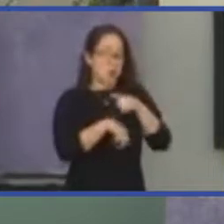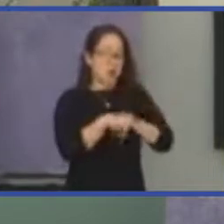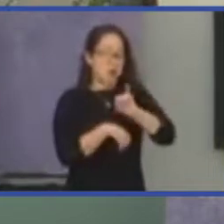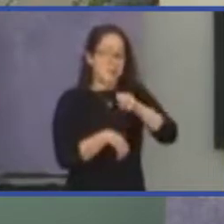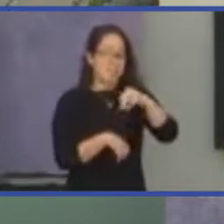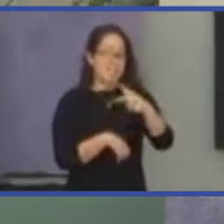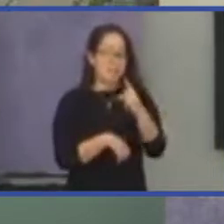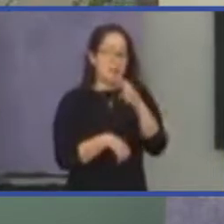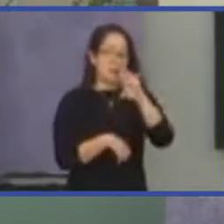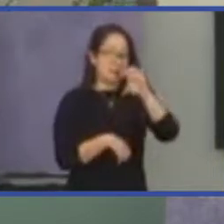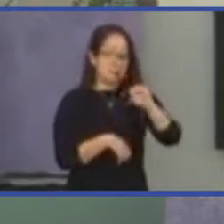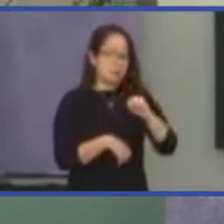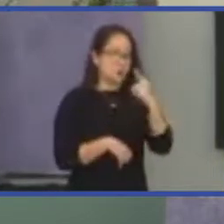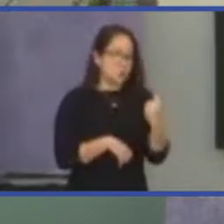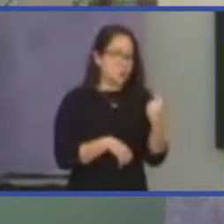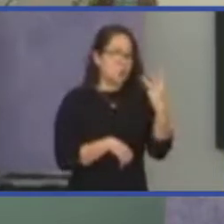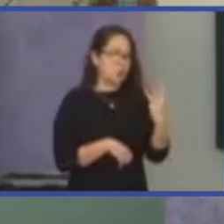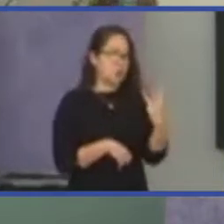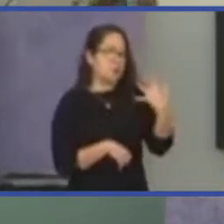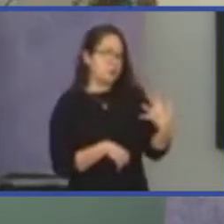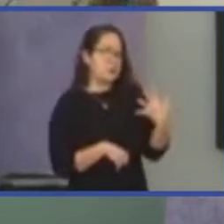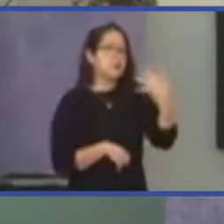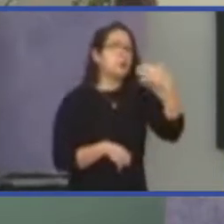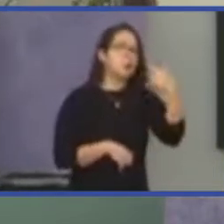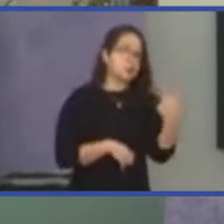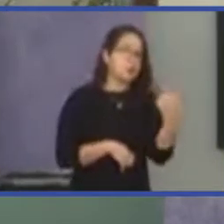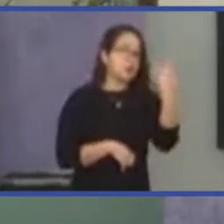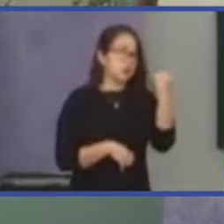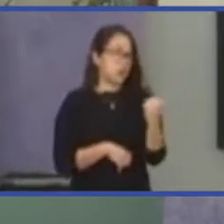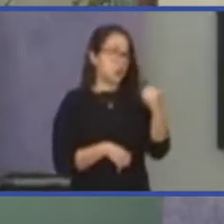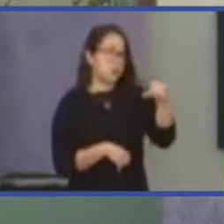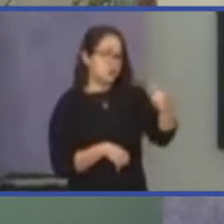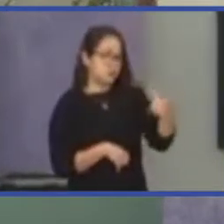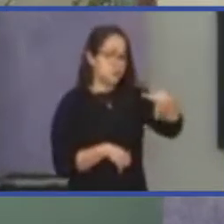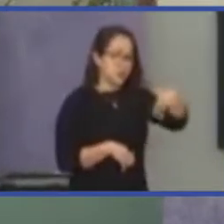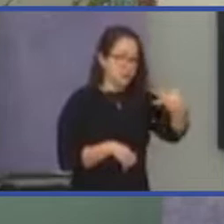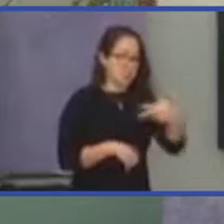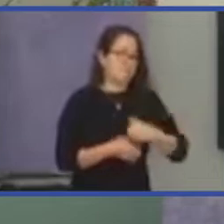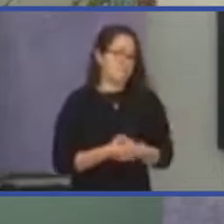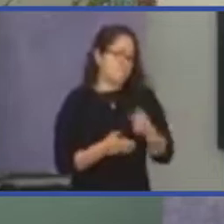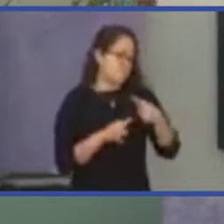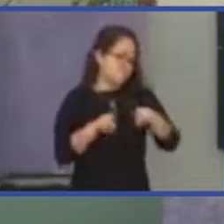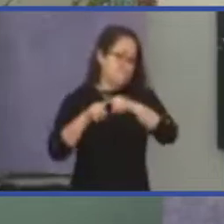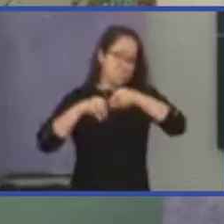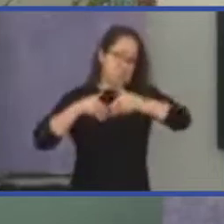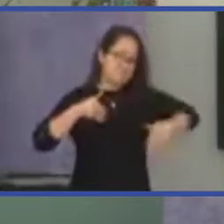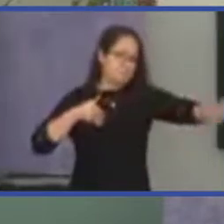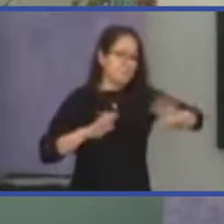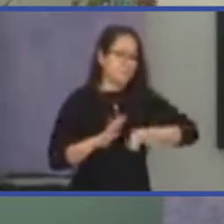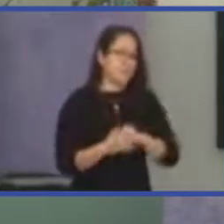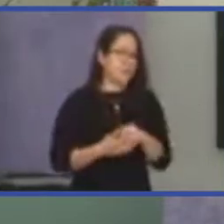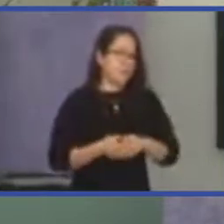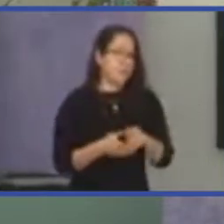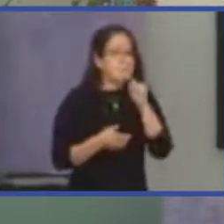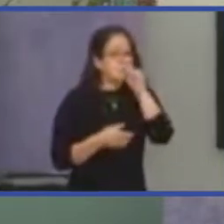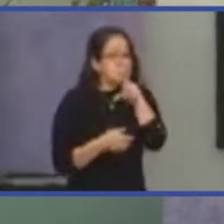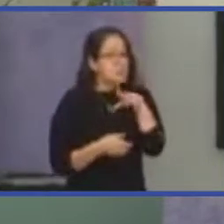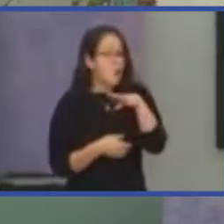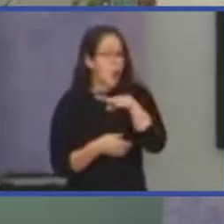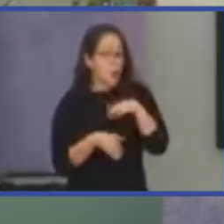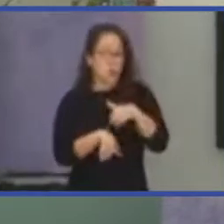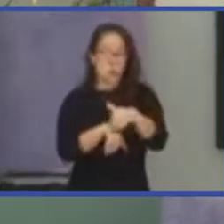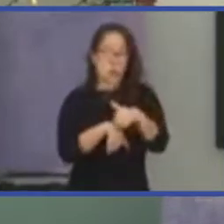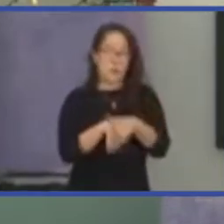tres, cinco, siete, nueve, once, trece, etcétera, etcétera. También hay un conjunto de números un poco más